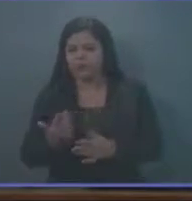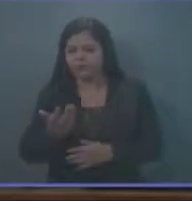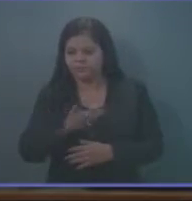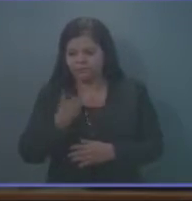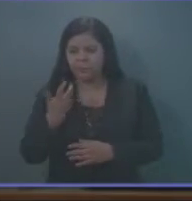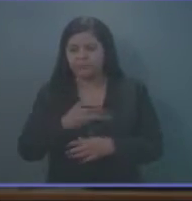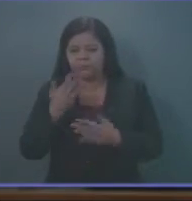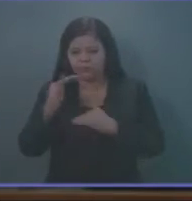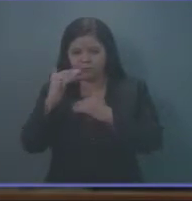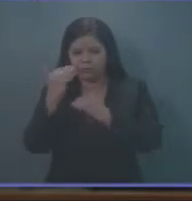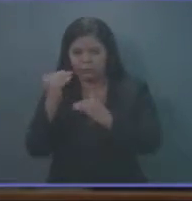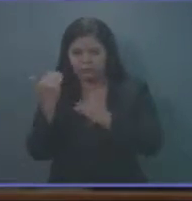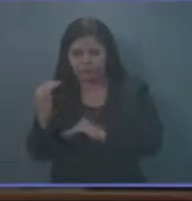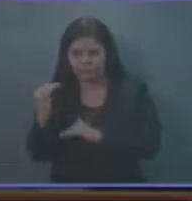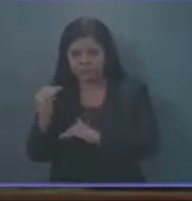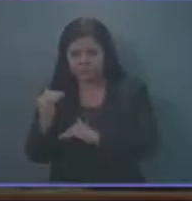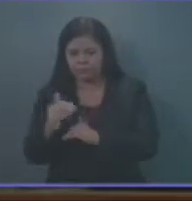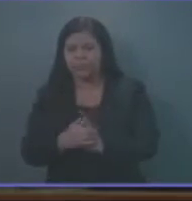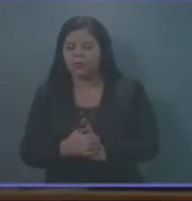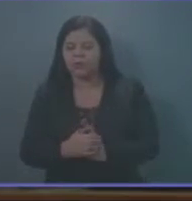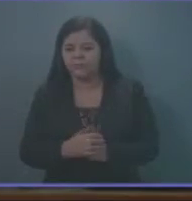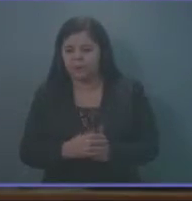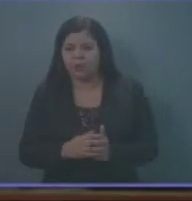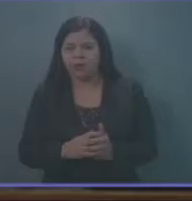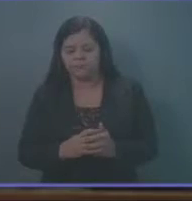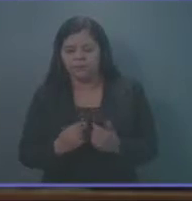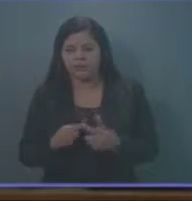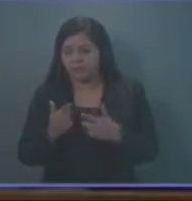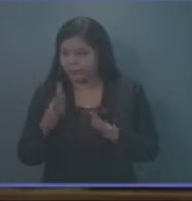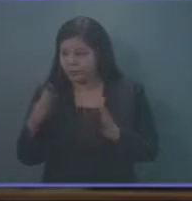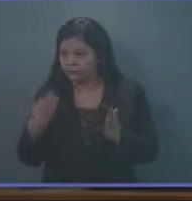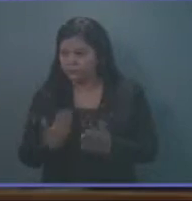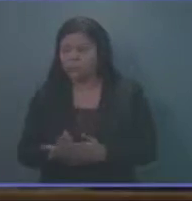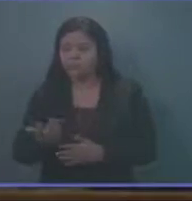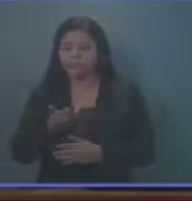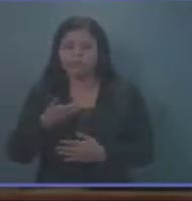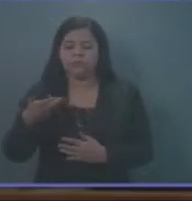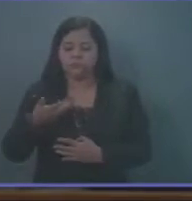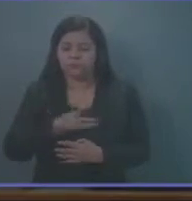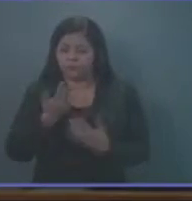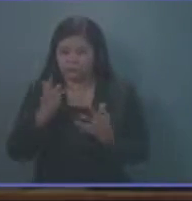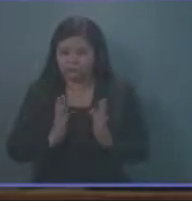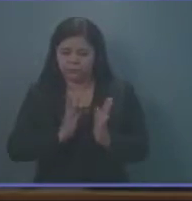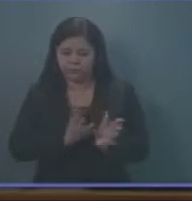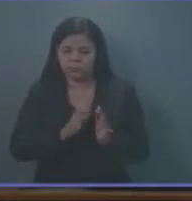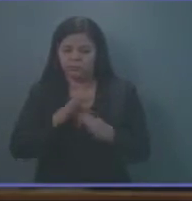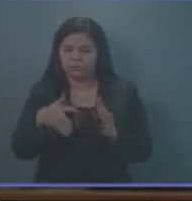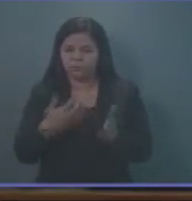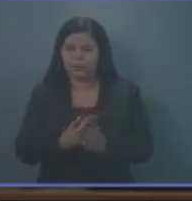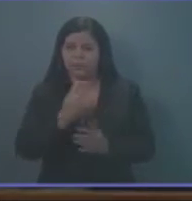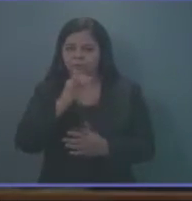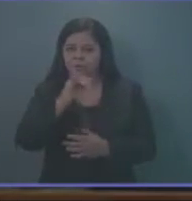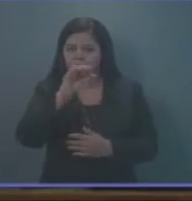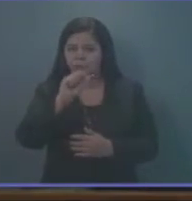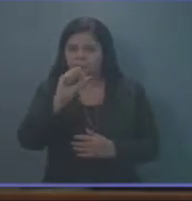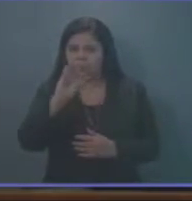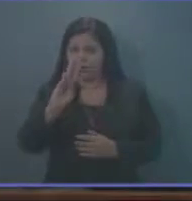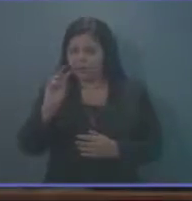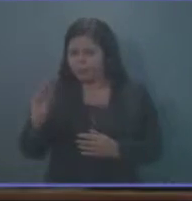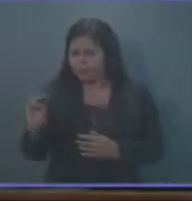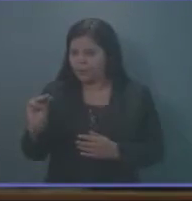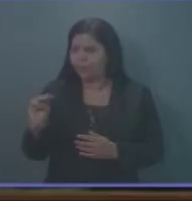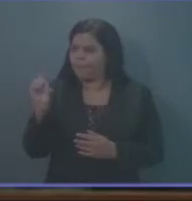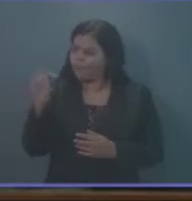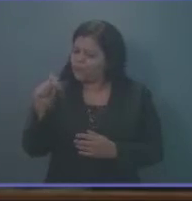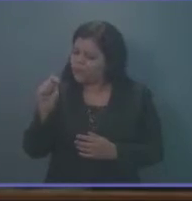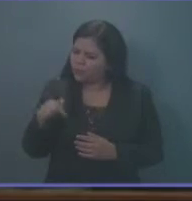jubile no tenga que irse al Seguro Social, no, que tiene que quedarse en Bienestar Magisterial. Eso es lo que tiene que